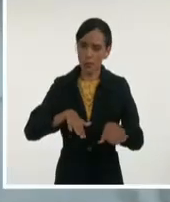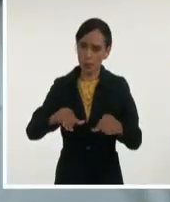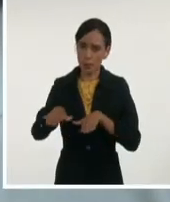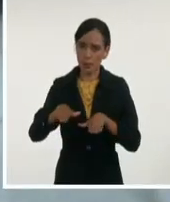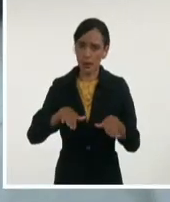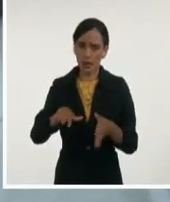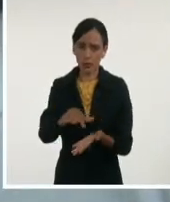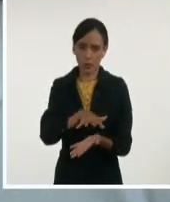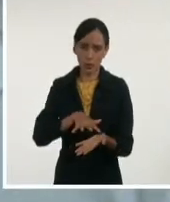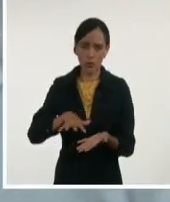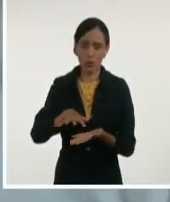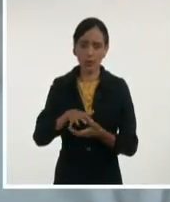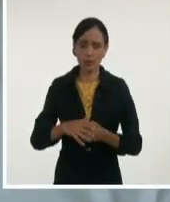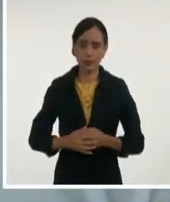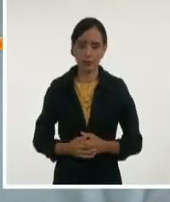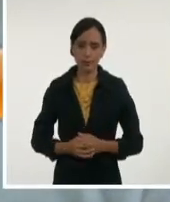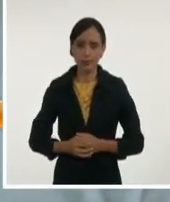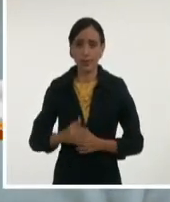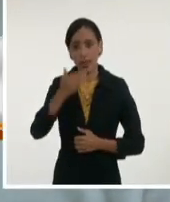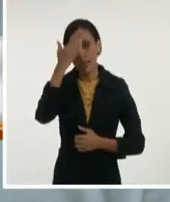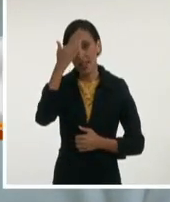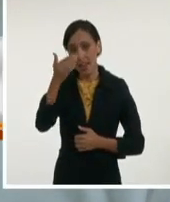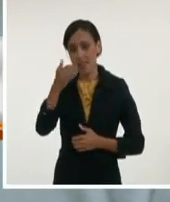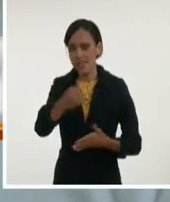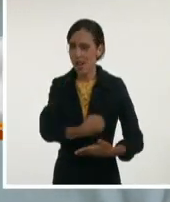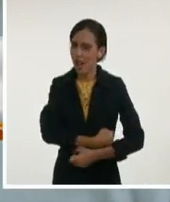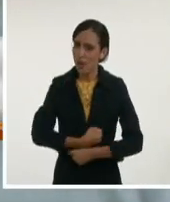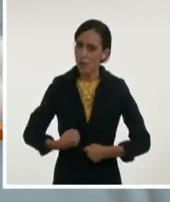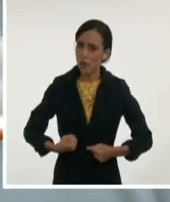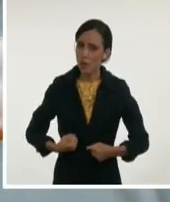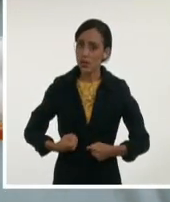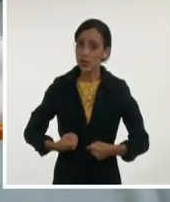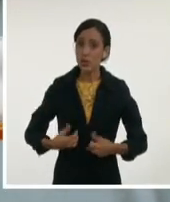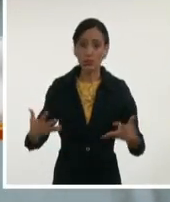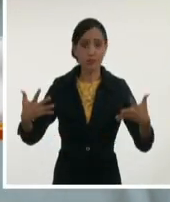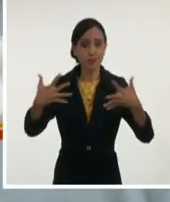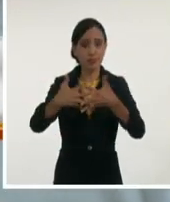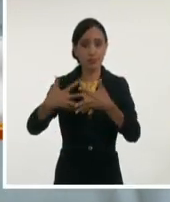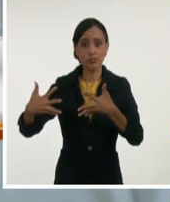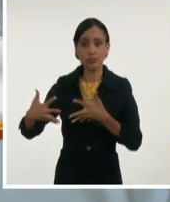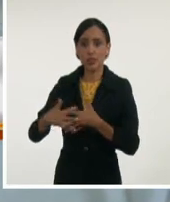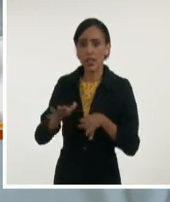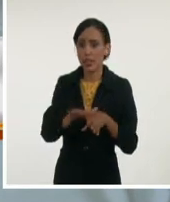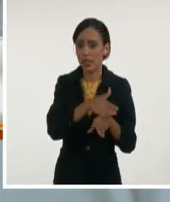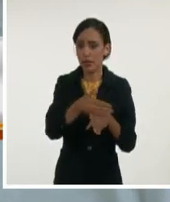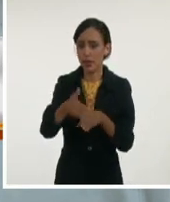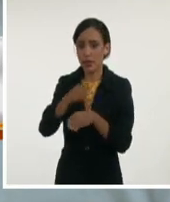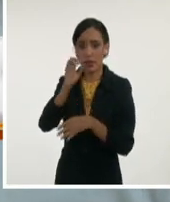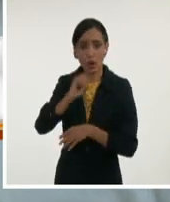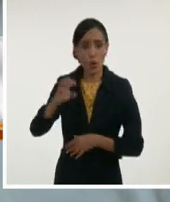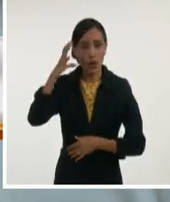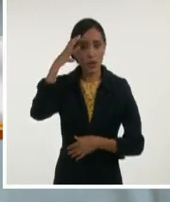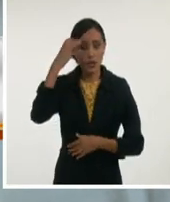territorio. Gracias al esfuerzo mancomunado de las organizaciones gubernamentales y políticas en la provincia, de conjunto con nuestro